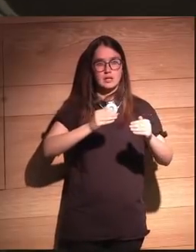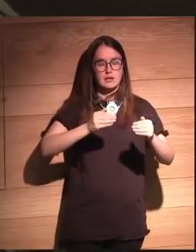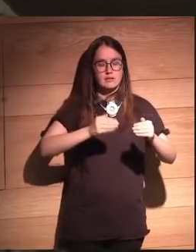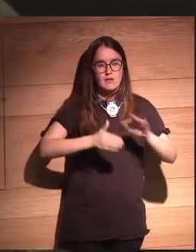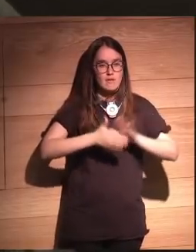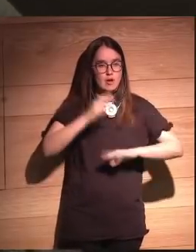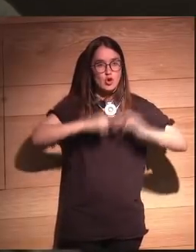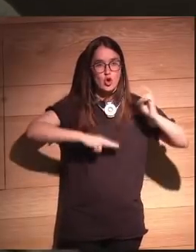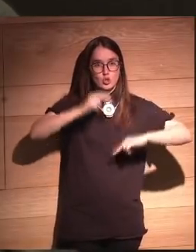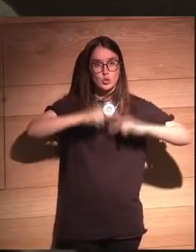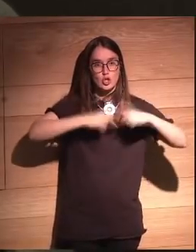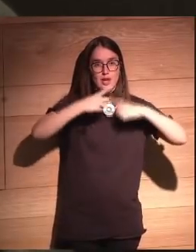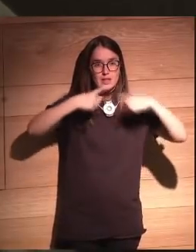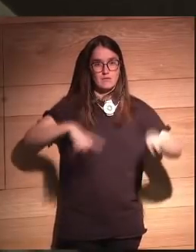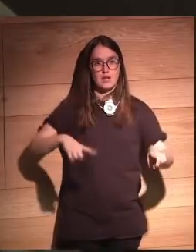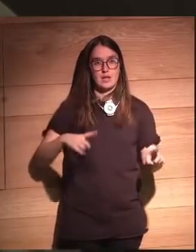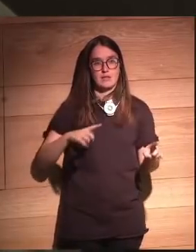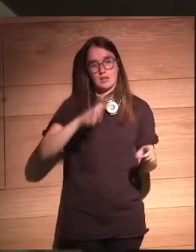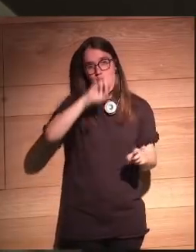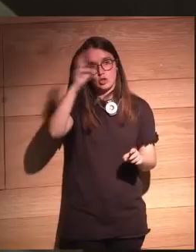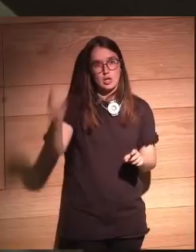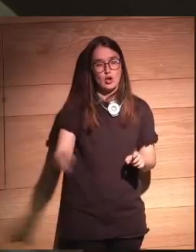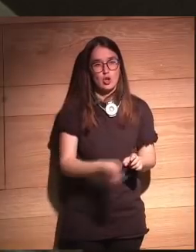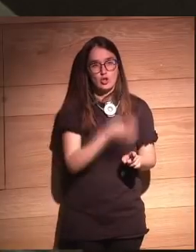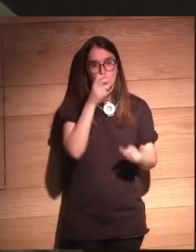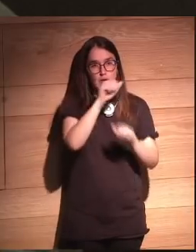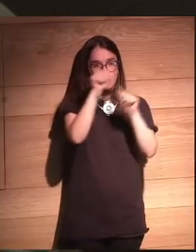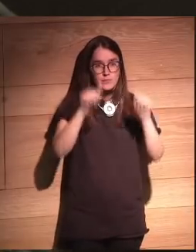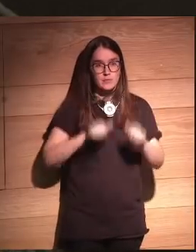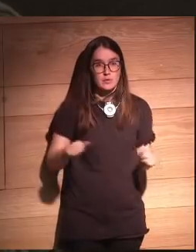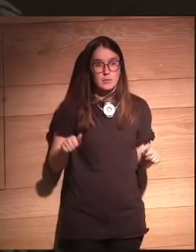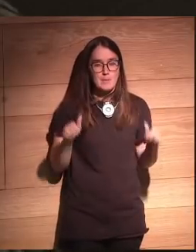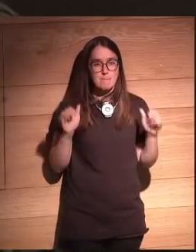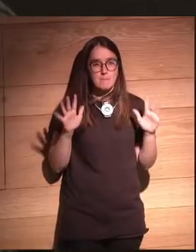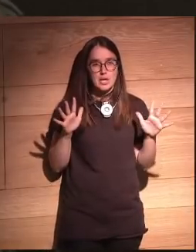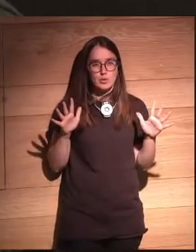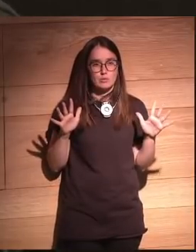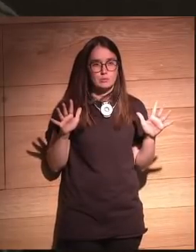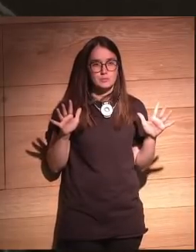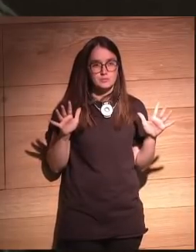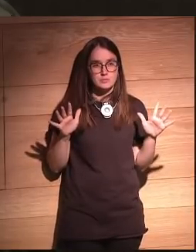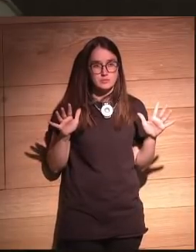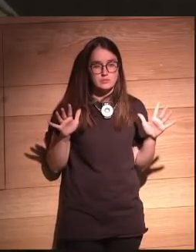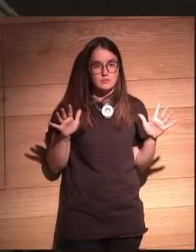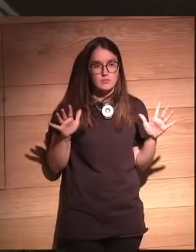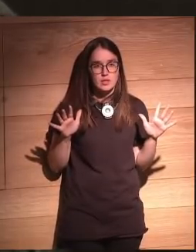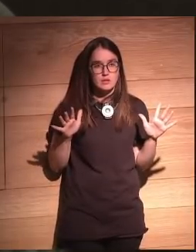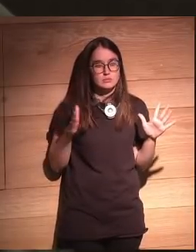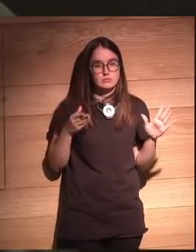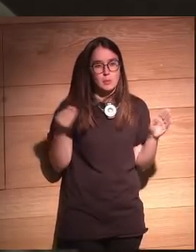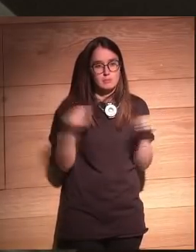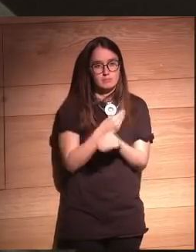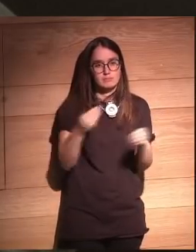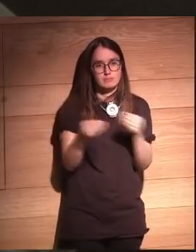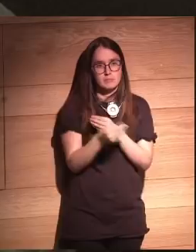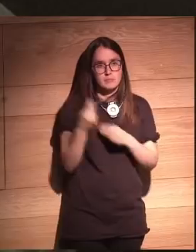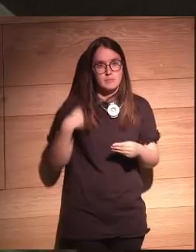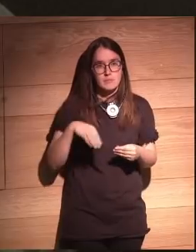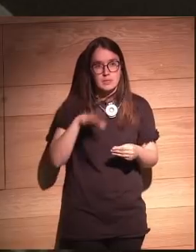constructora distinta, ¿no? De otro orden, pero que choca, y aquí entro con las mismas contradicciones que el